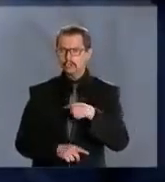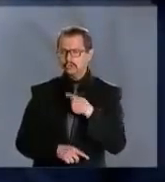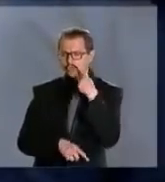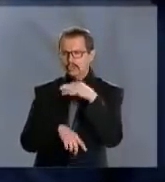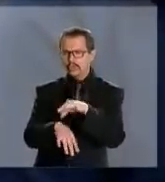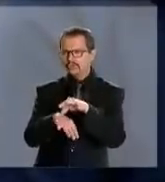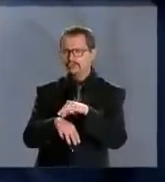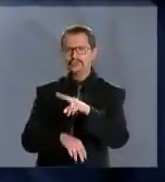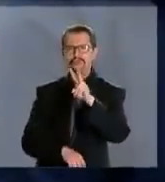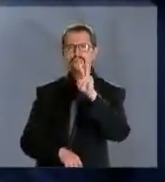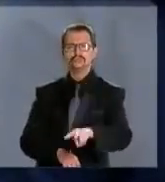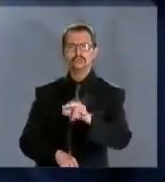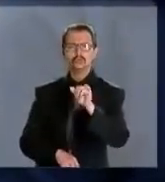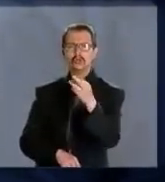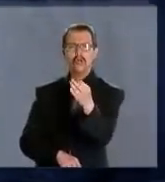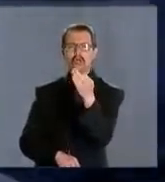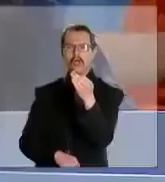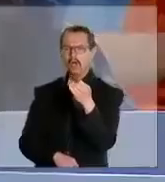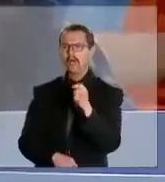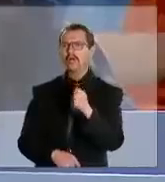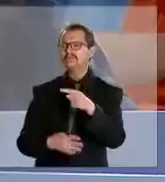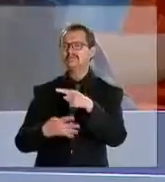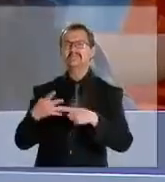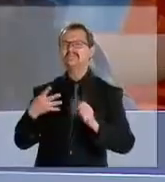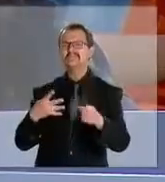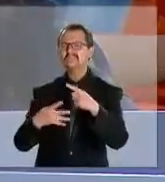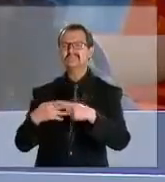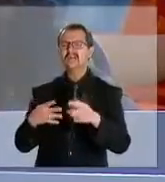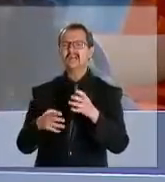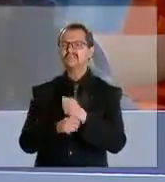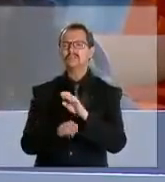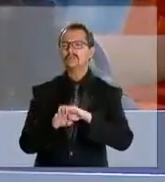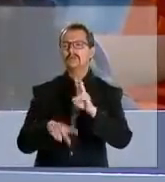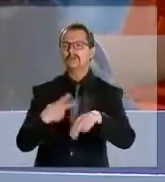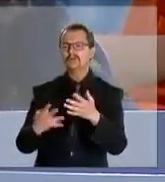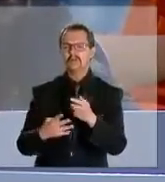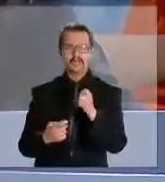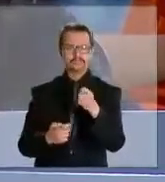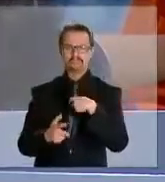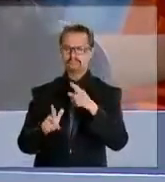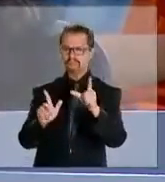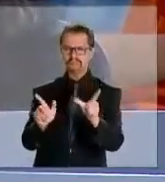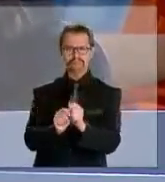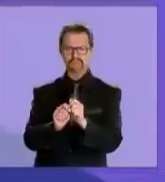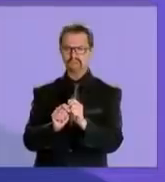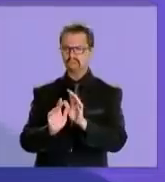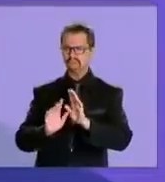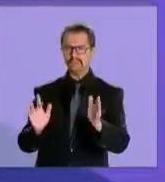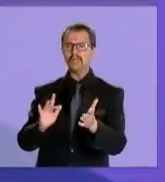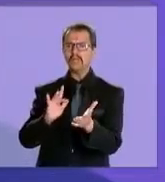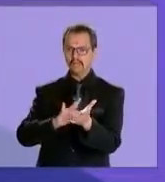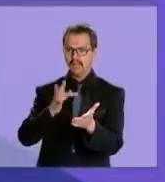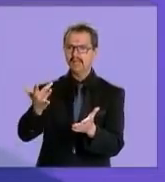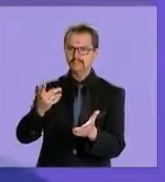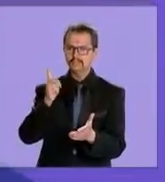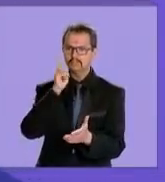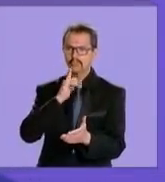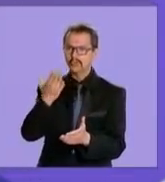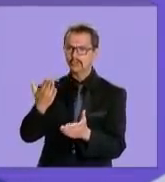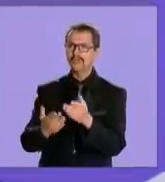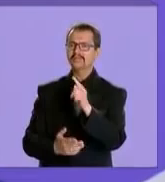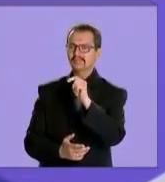esto gracias gracias entender esa cambiante lópez obrador si yo